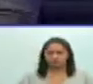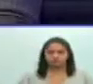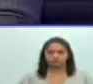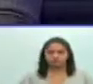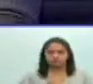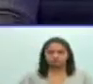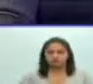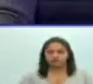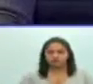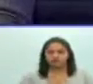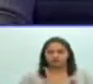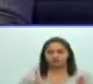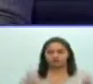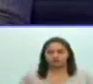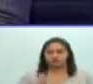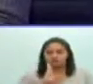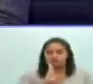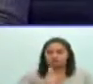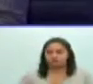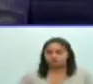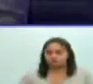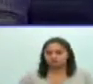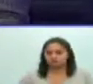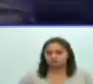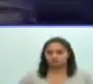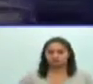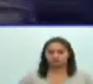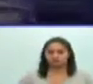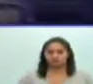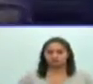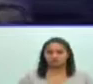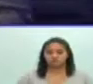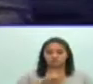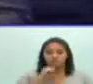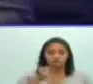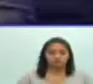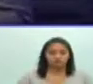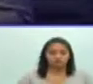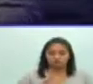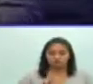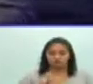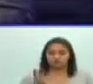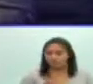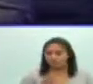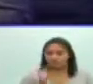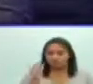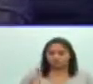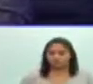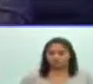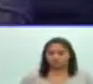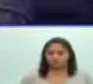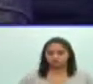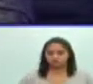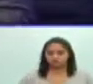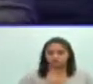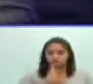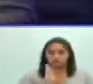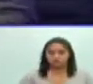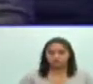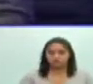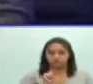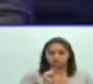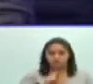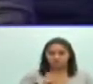cohesionar lo que decimos. Por ejemplo, si estamos hablando dos personas y yo me refiero a esa persona no con su nombre